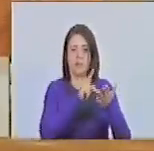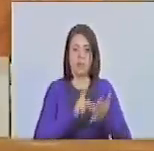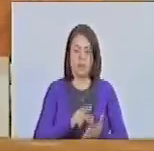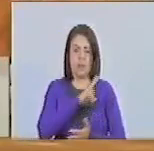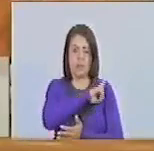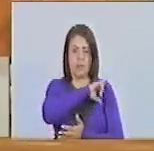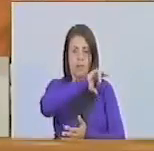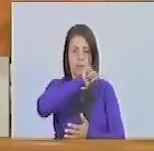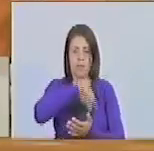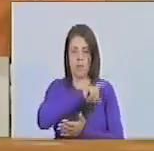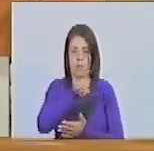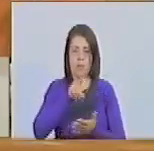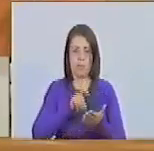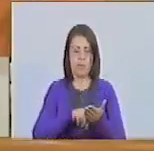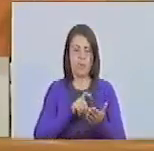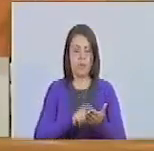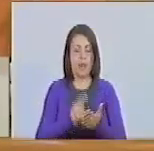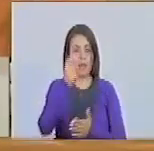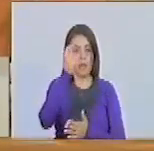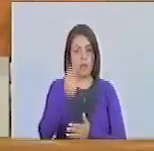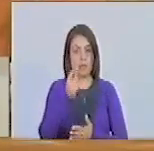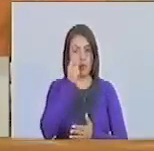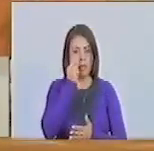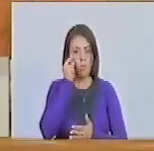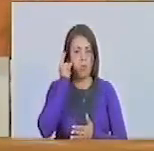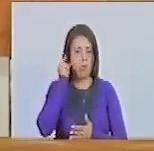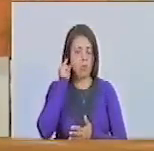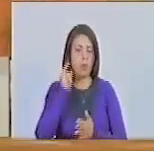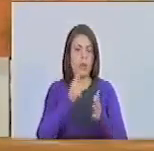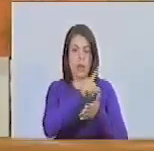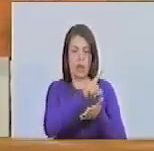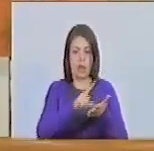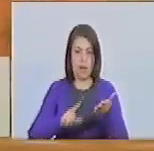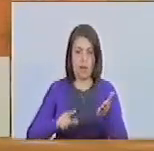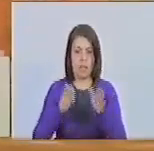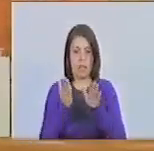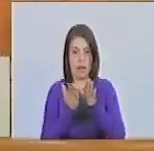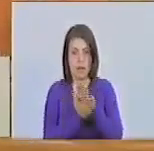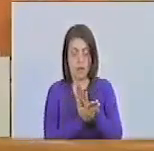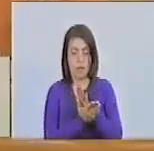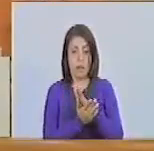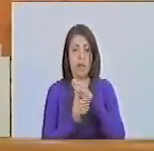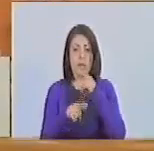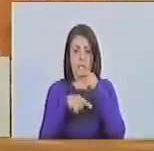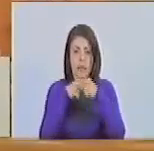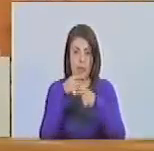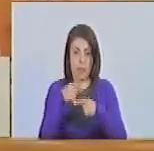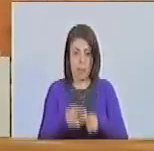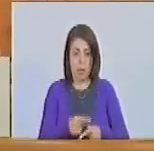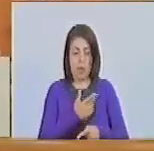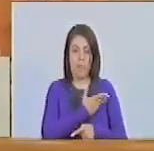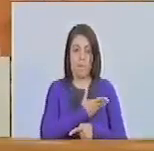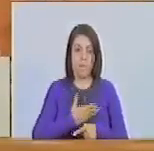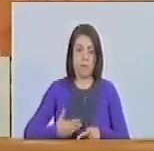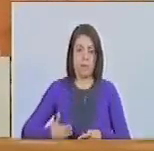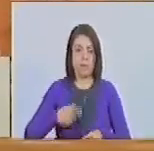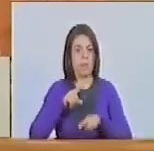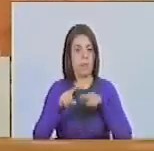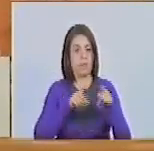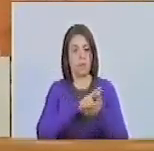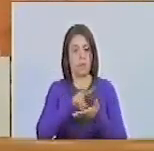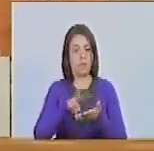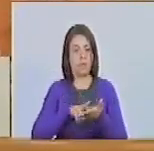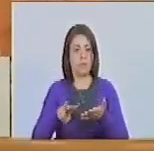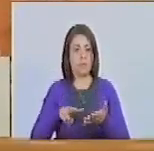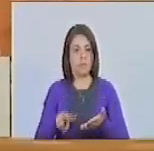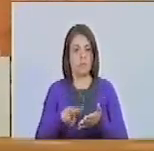Junta Directiva en pleno, las diputadas y los diputados indicados en lista anexa. Acto seguido, el presidente ordenó dar lectura